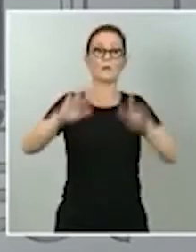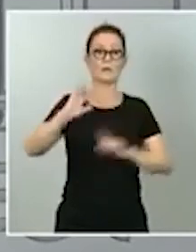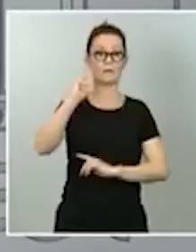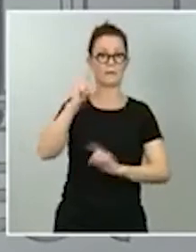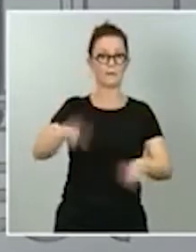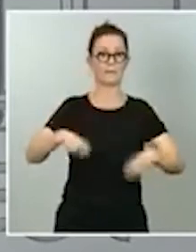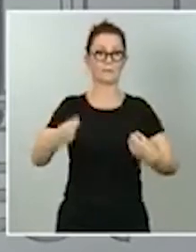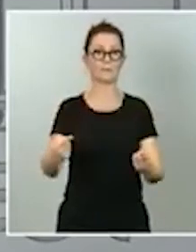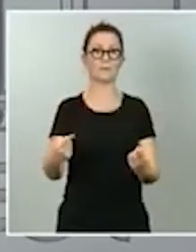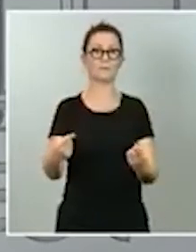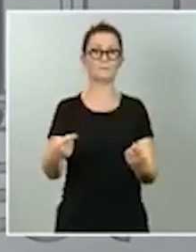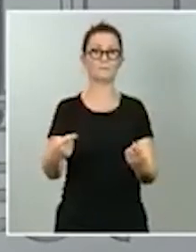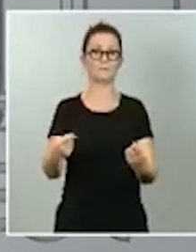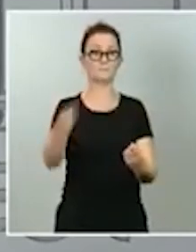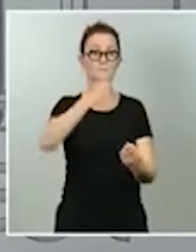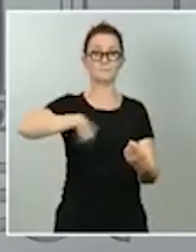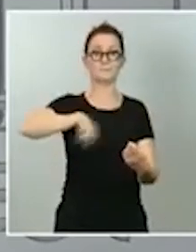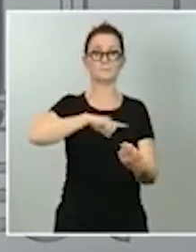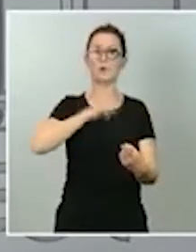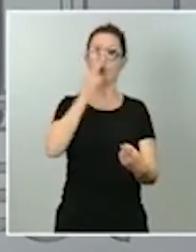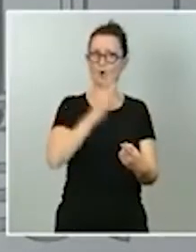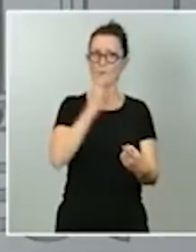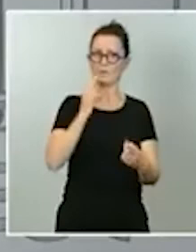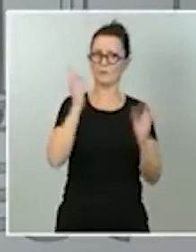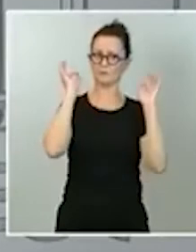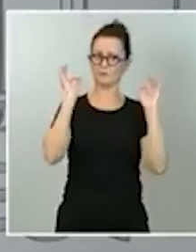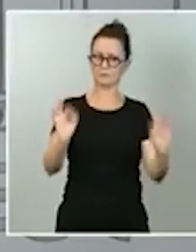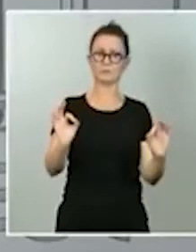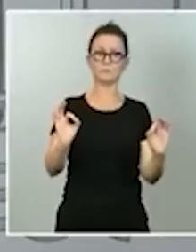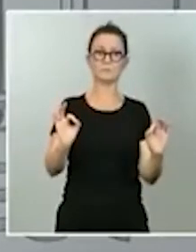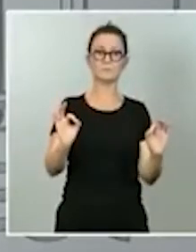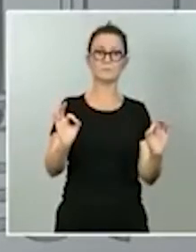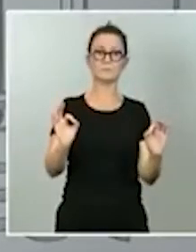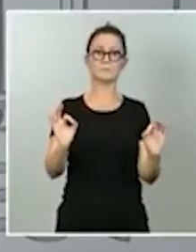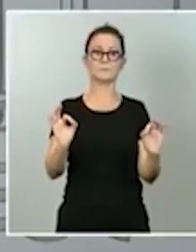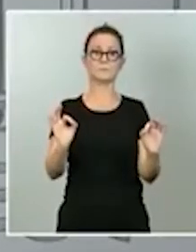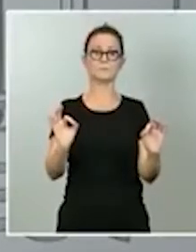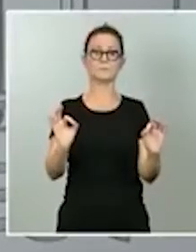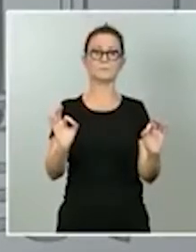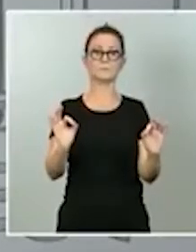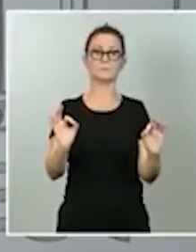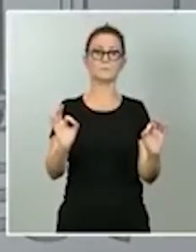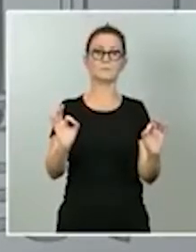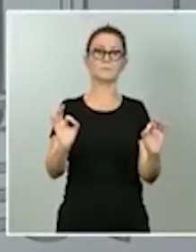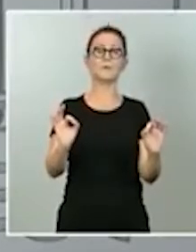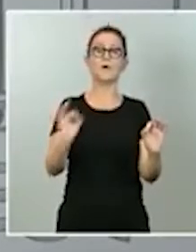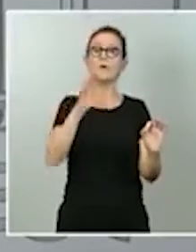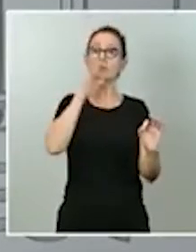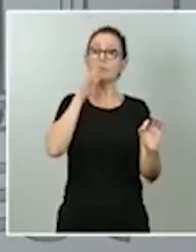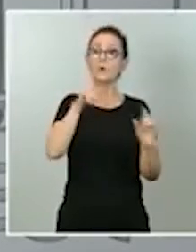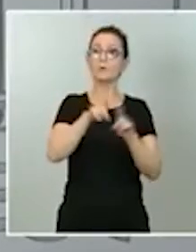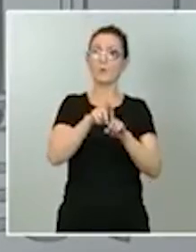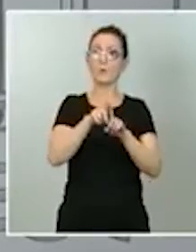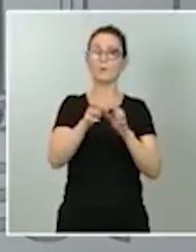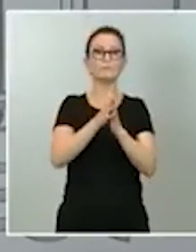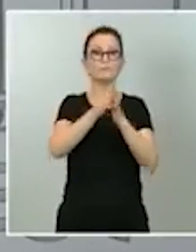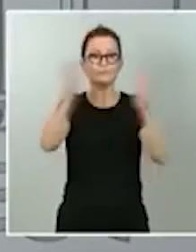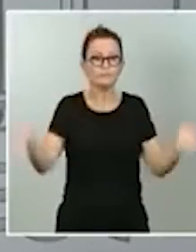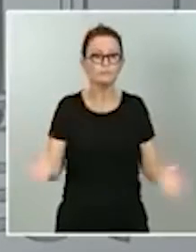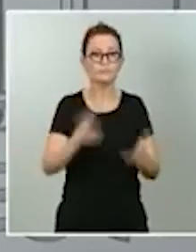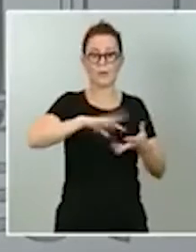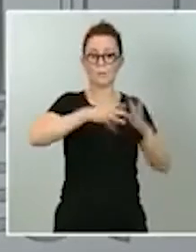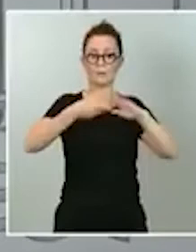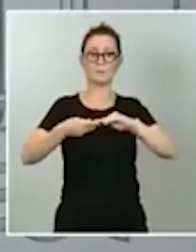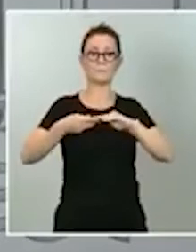estamos firmemente comprometidos porque tiene esta técnica un gran potencial en aplicaciones de mantenimiento de